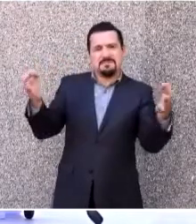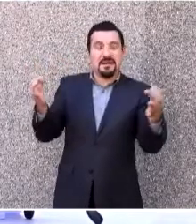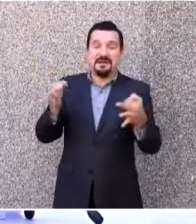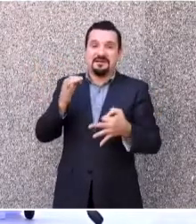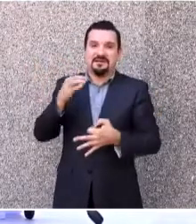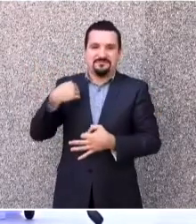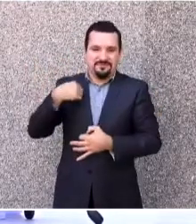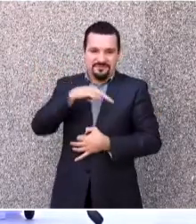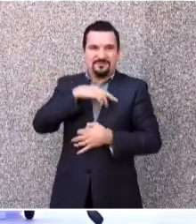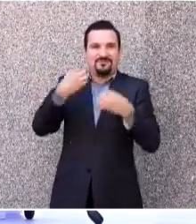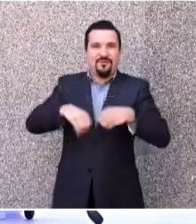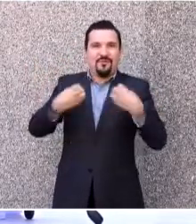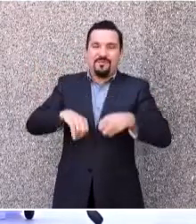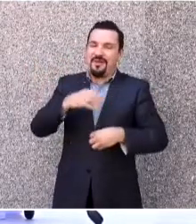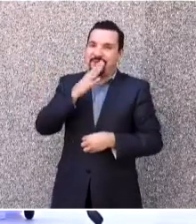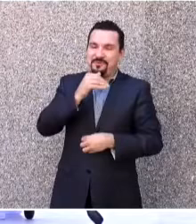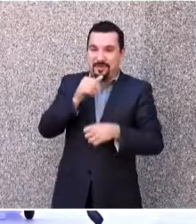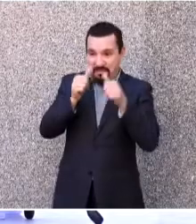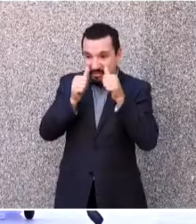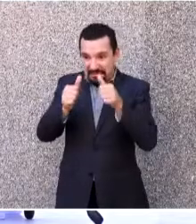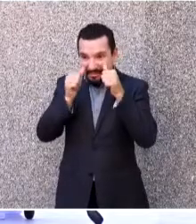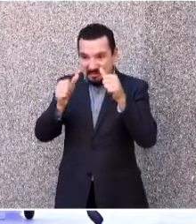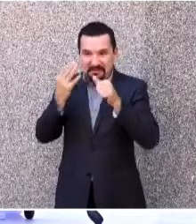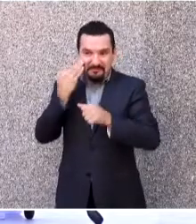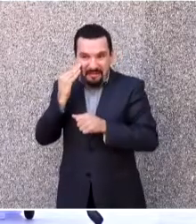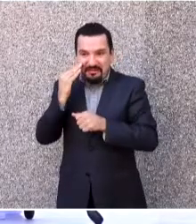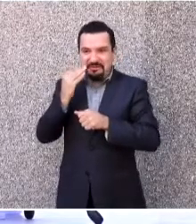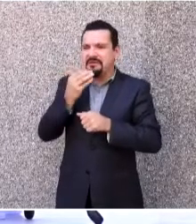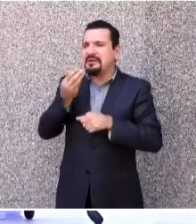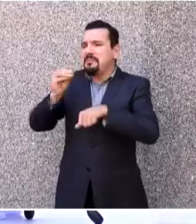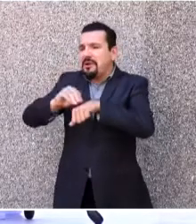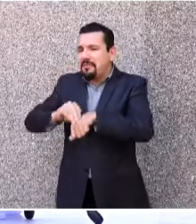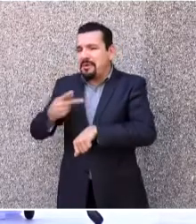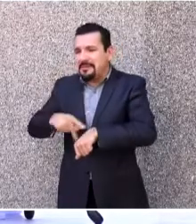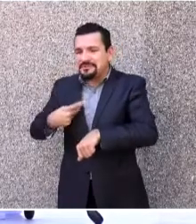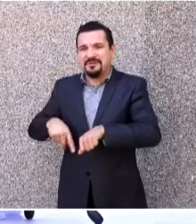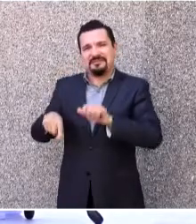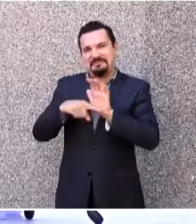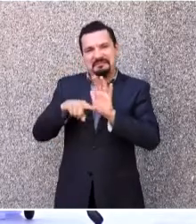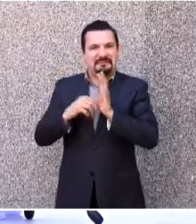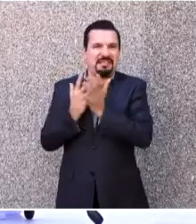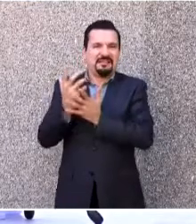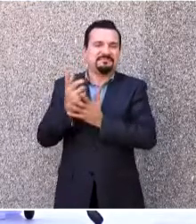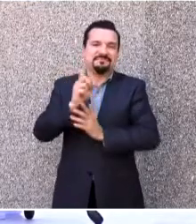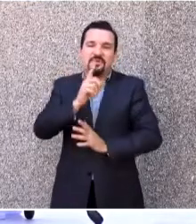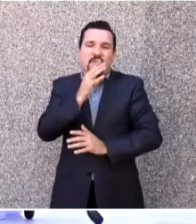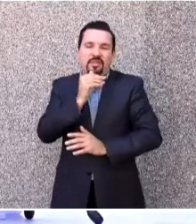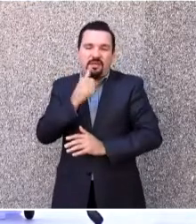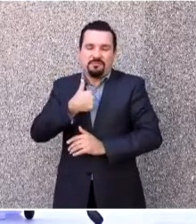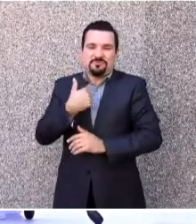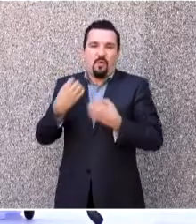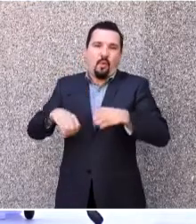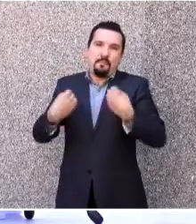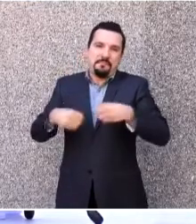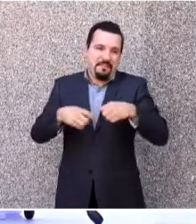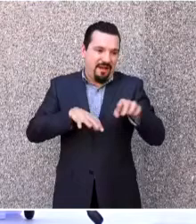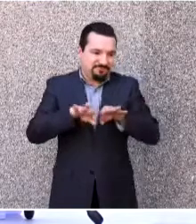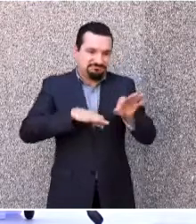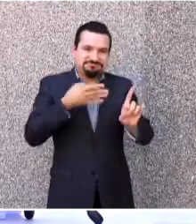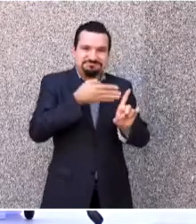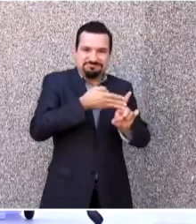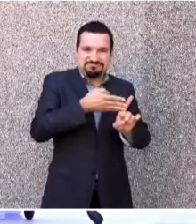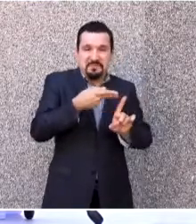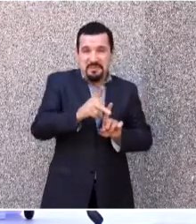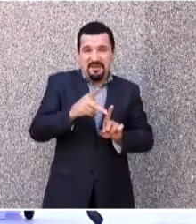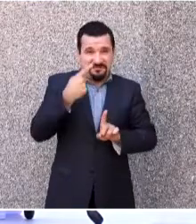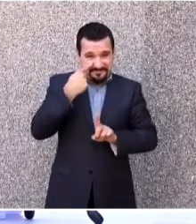Álvarez a todos. Muchas gracias, doctor. Sí, comentarles que desde el